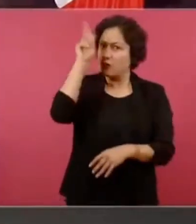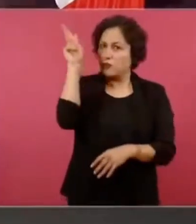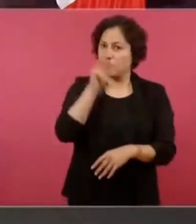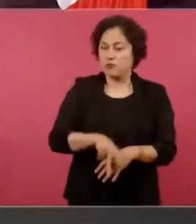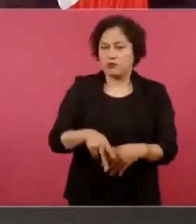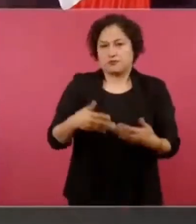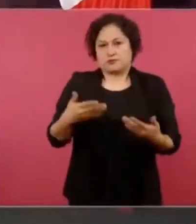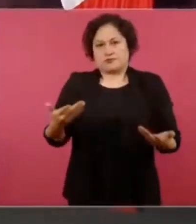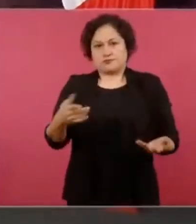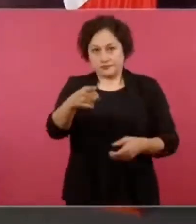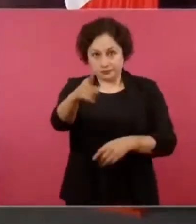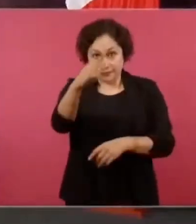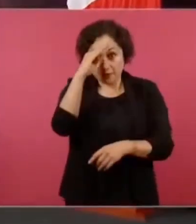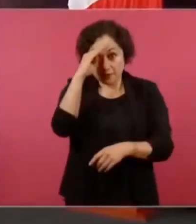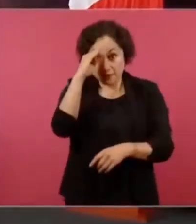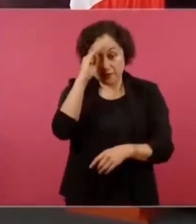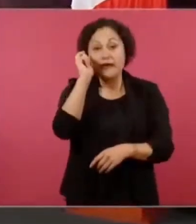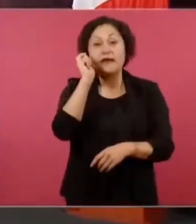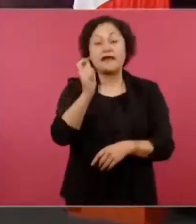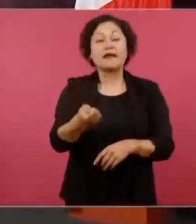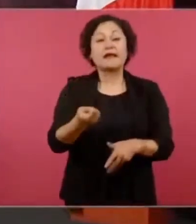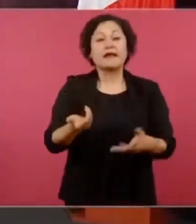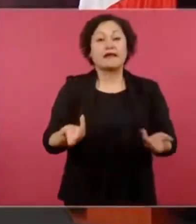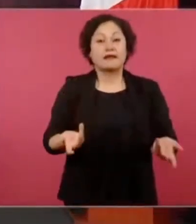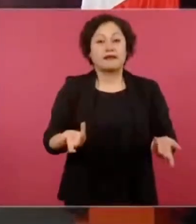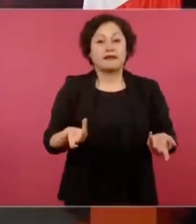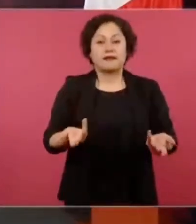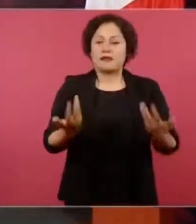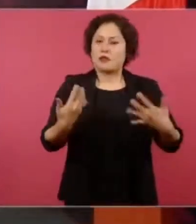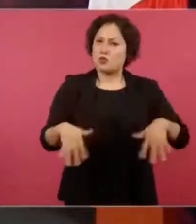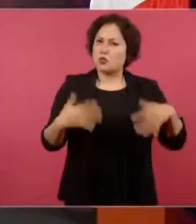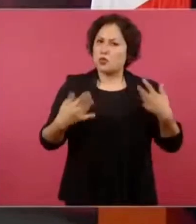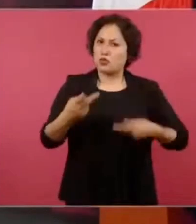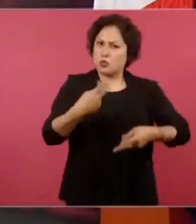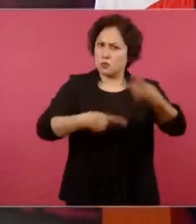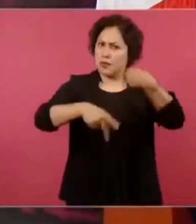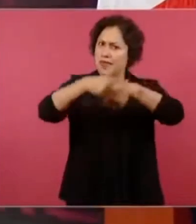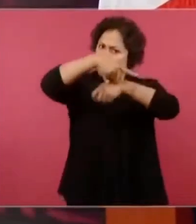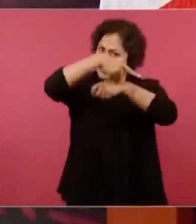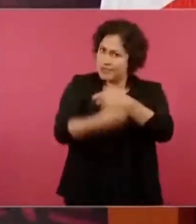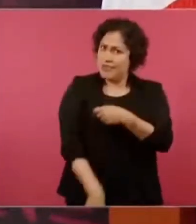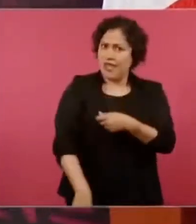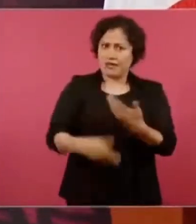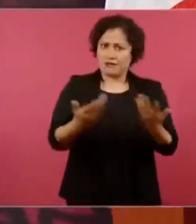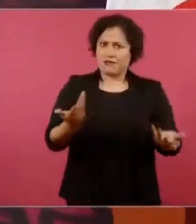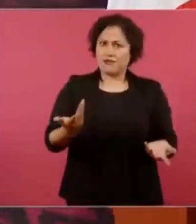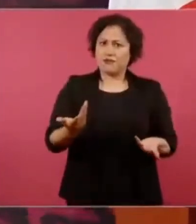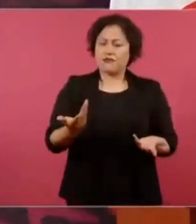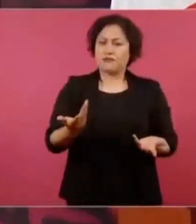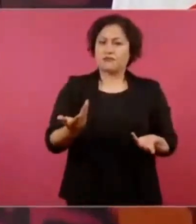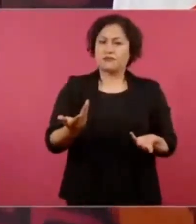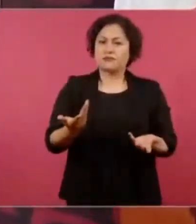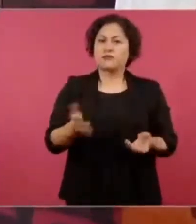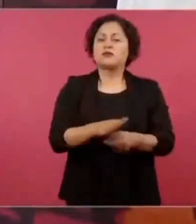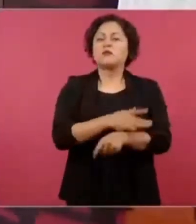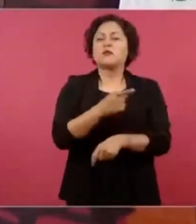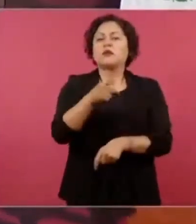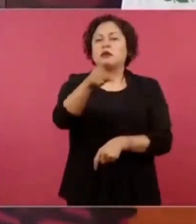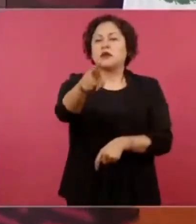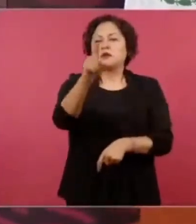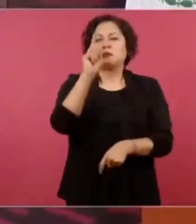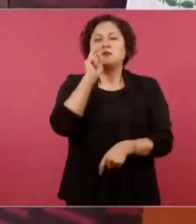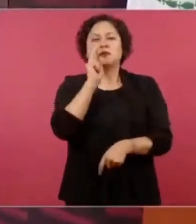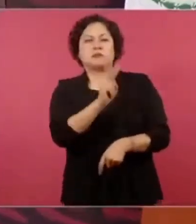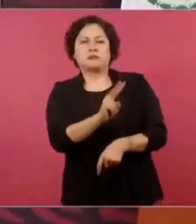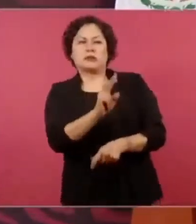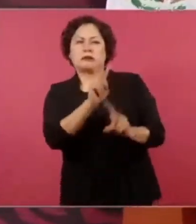imagínense el impacto que eso tuvo, porque no solo tiene que ver con lo económico, con lo